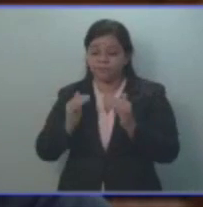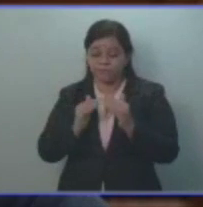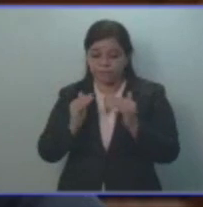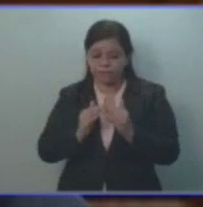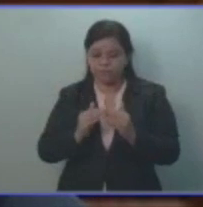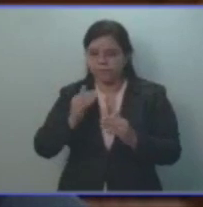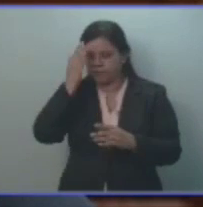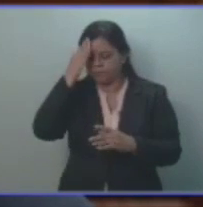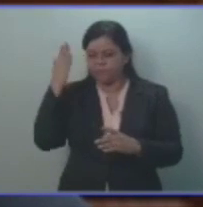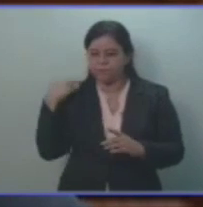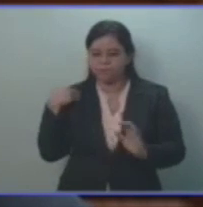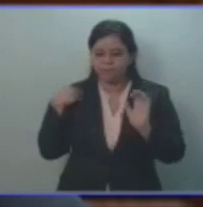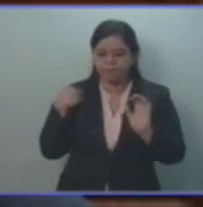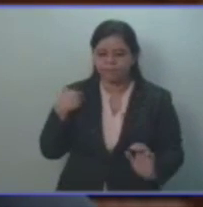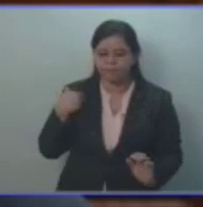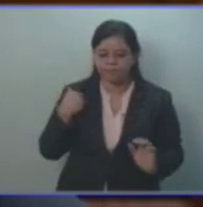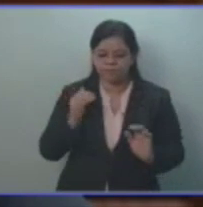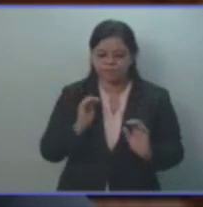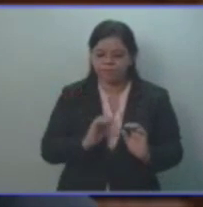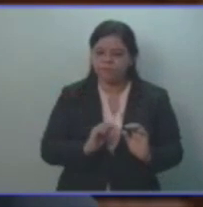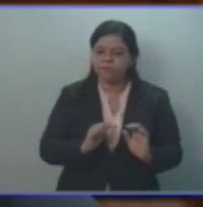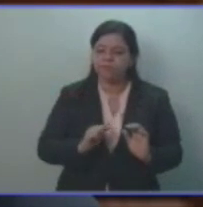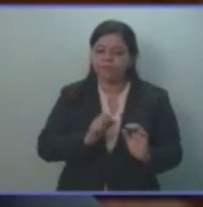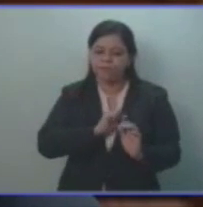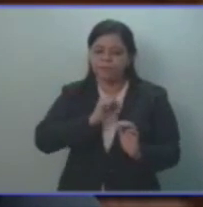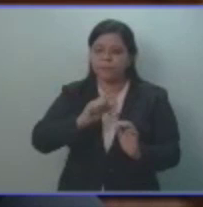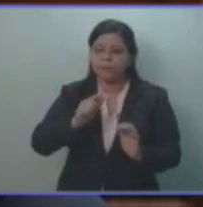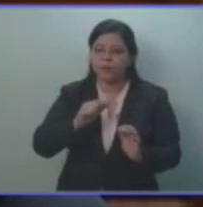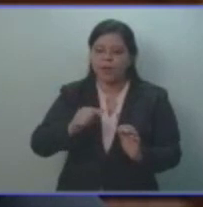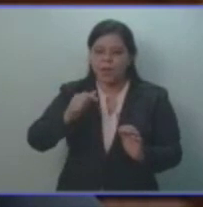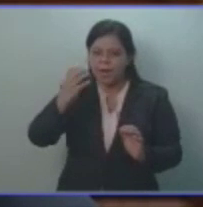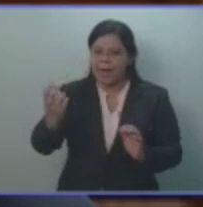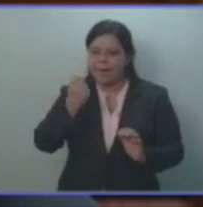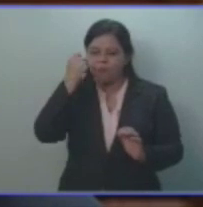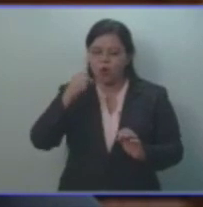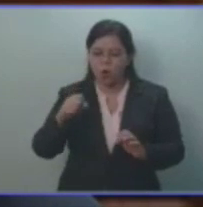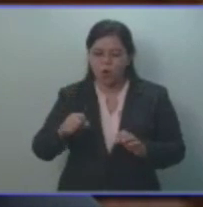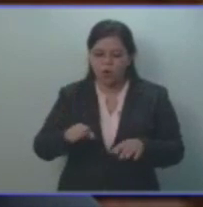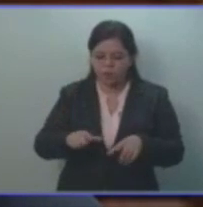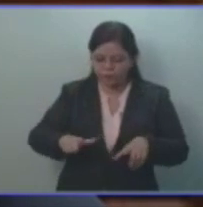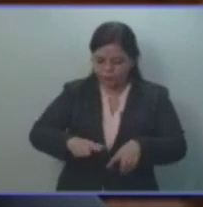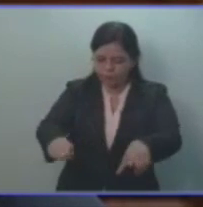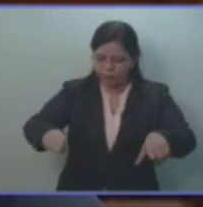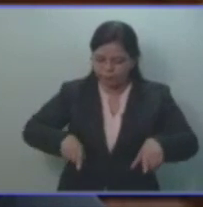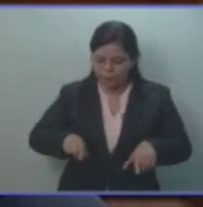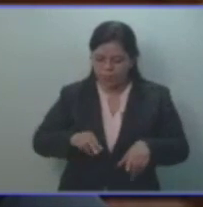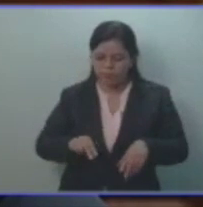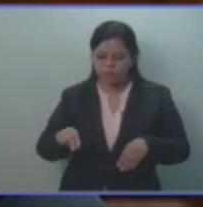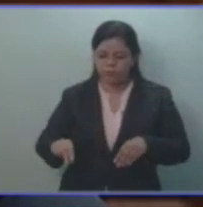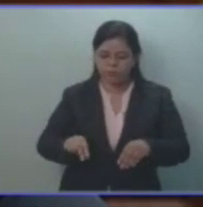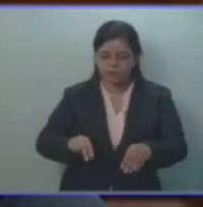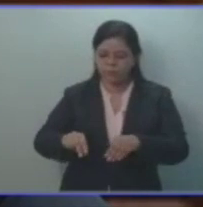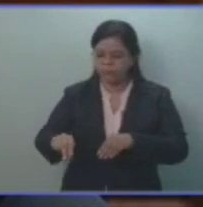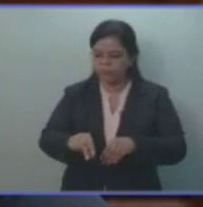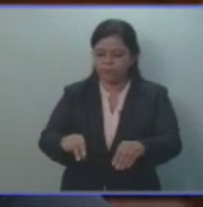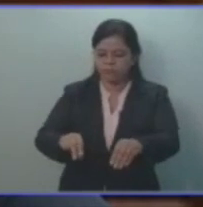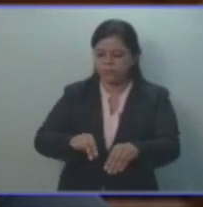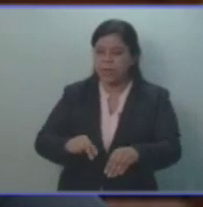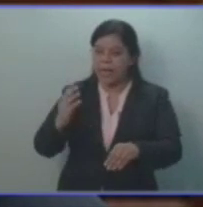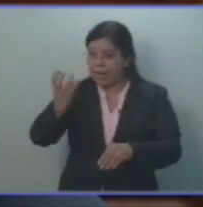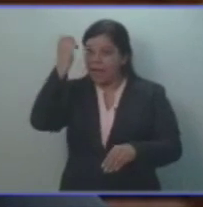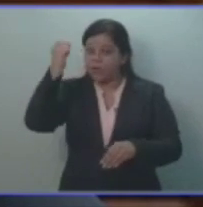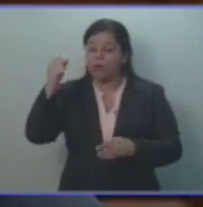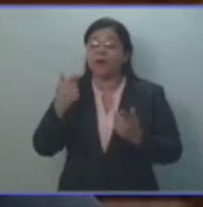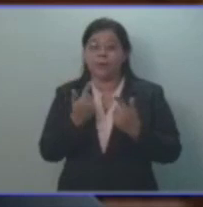a la niña del colegio Emanuel que ganó ajedrez en estos juegos, aparte de los jóvenes que